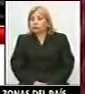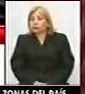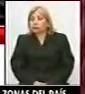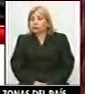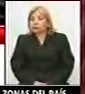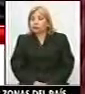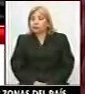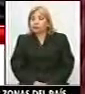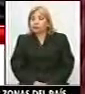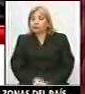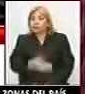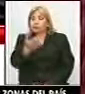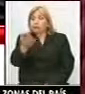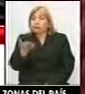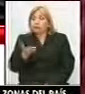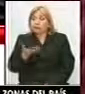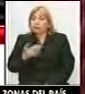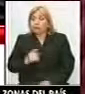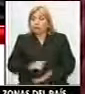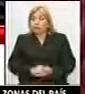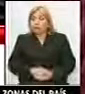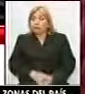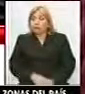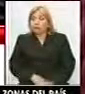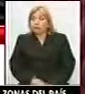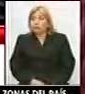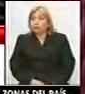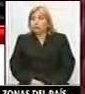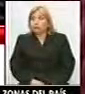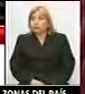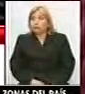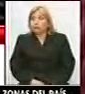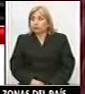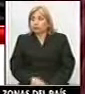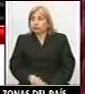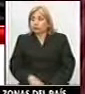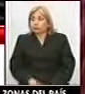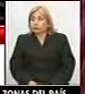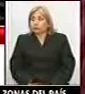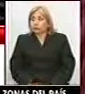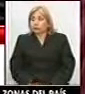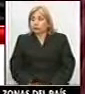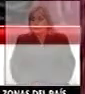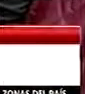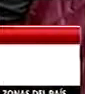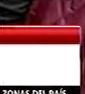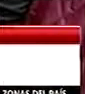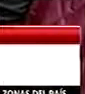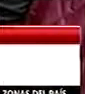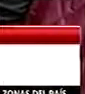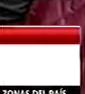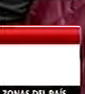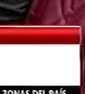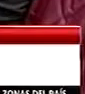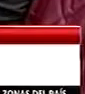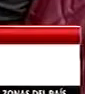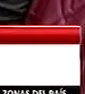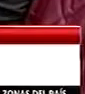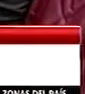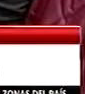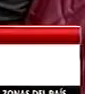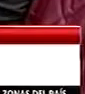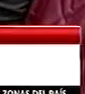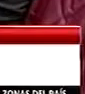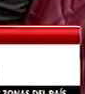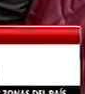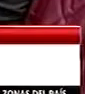Permítame, vamos a dar la bienvenida al congresista Alberto Quintanilla, integrante de esta comisión. ¿Cómo explica usted que la hermana